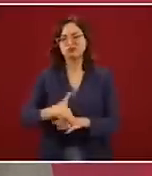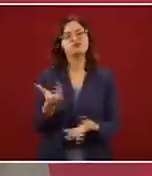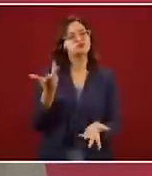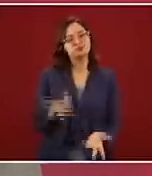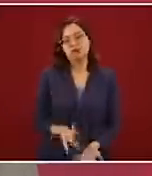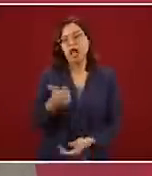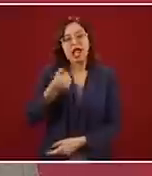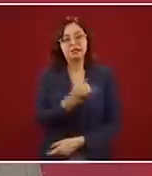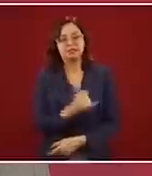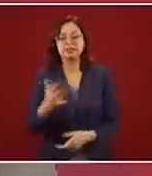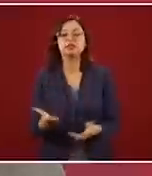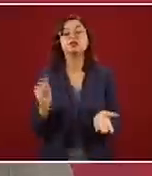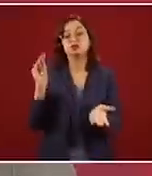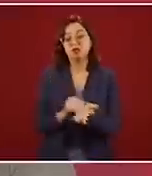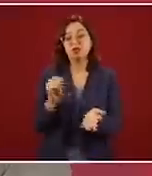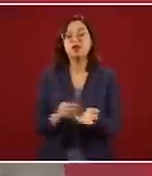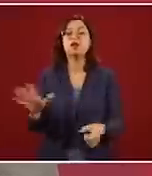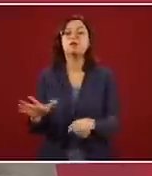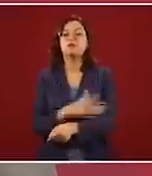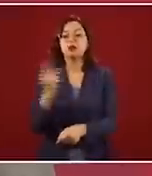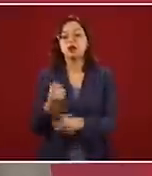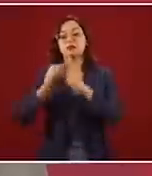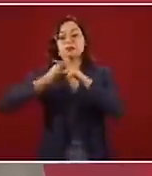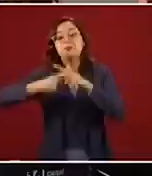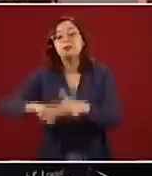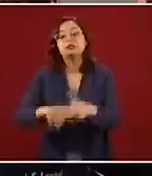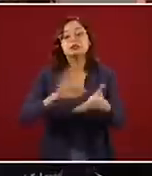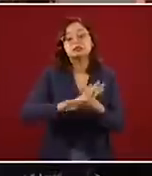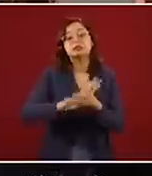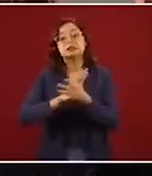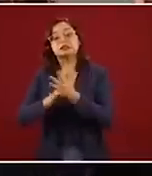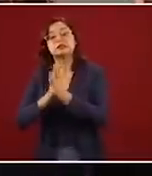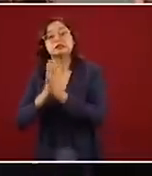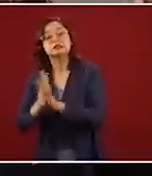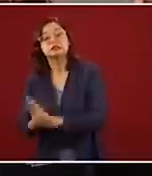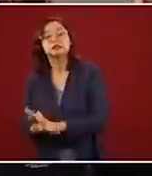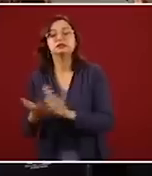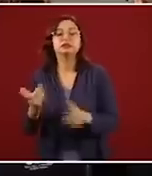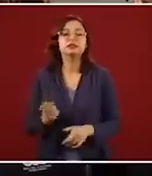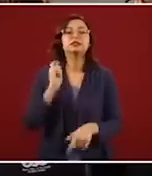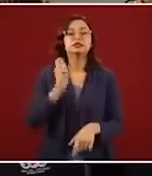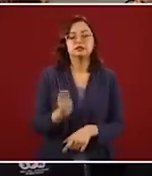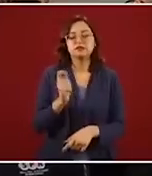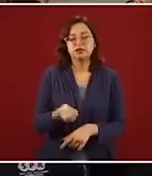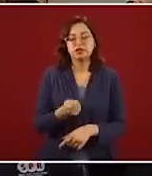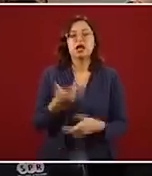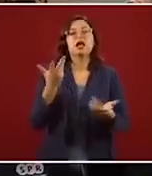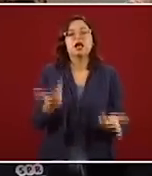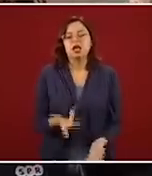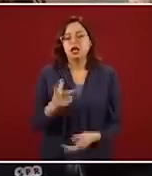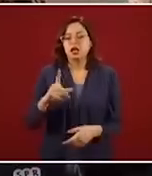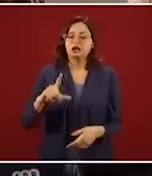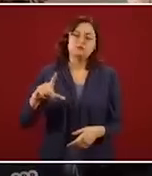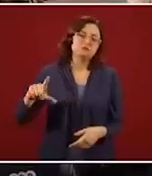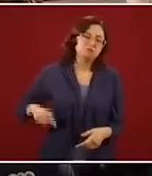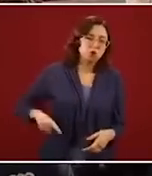de transformación, que consiste en subrogar servicios, es decir, servicios